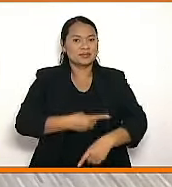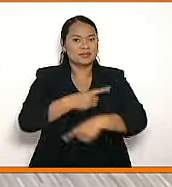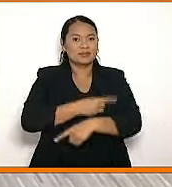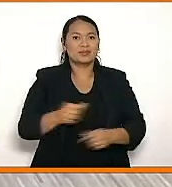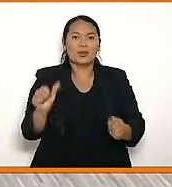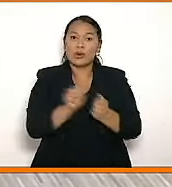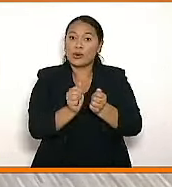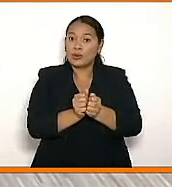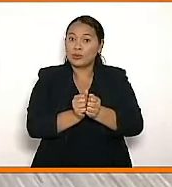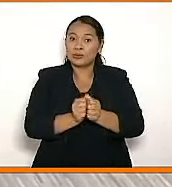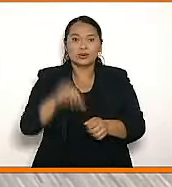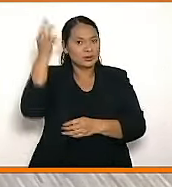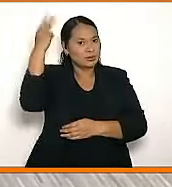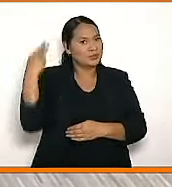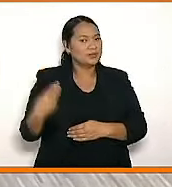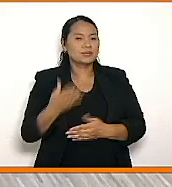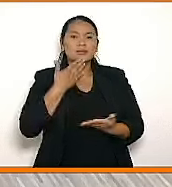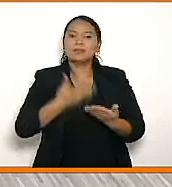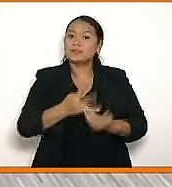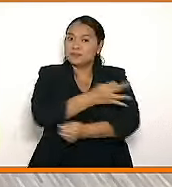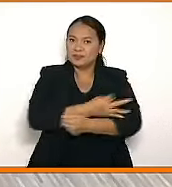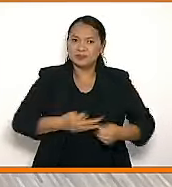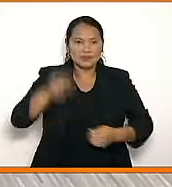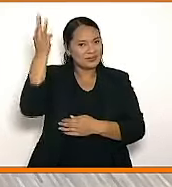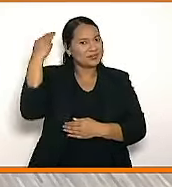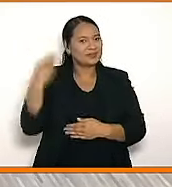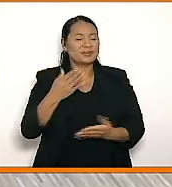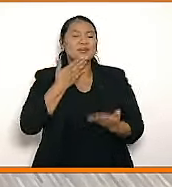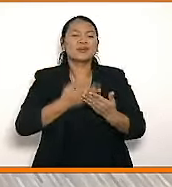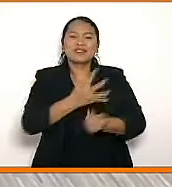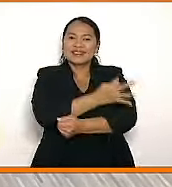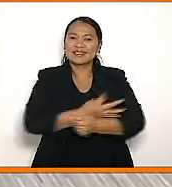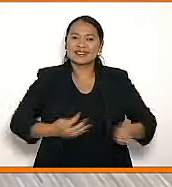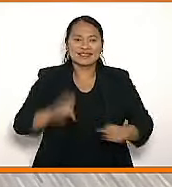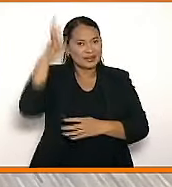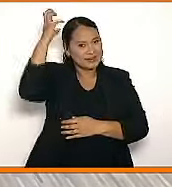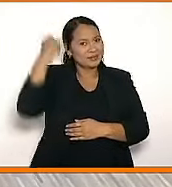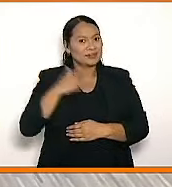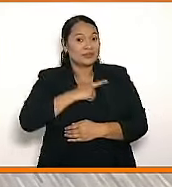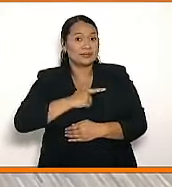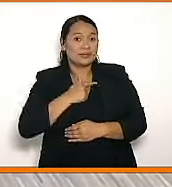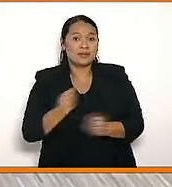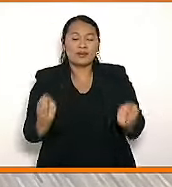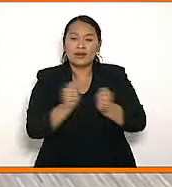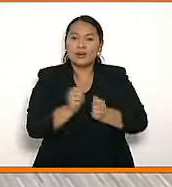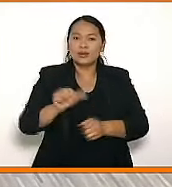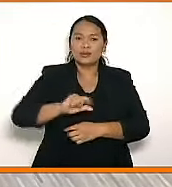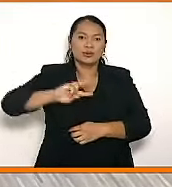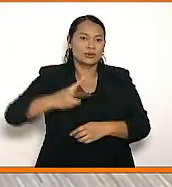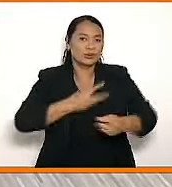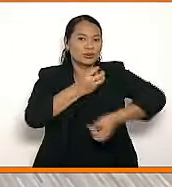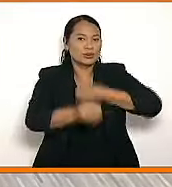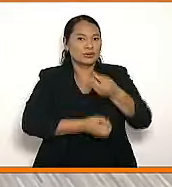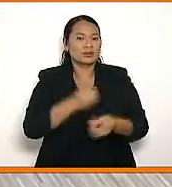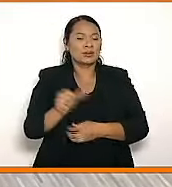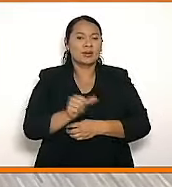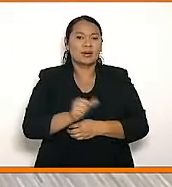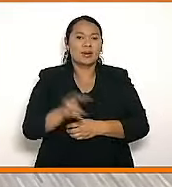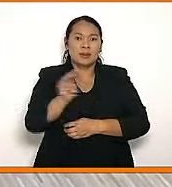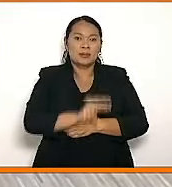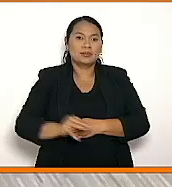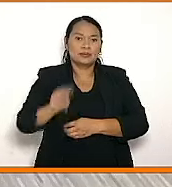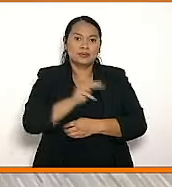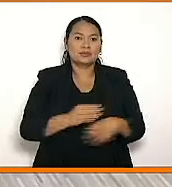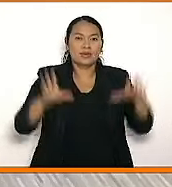en compañía de Madeline. Buenas tardes, Madeline. Buenas tardes, Charlyn. Qué placer estarte acompañando en este segundo sorteo del día de hoy,